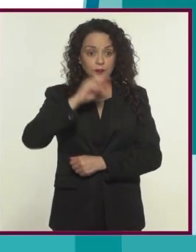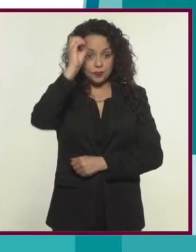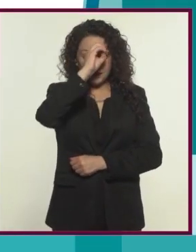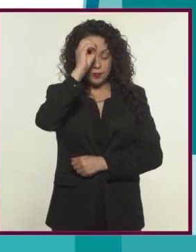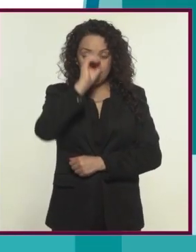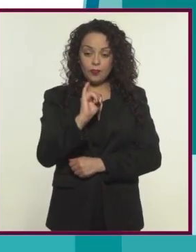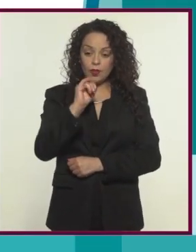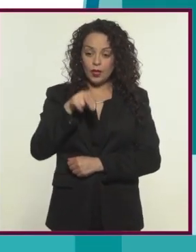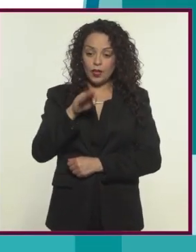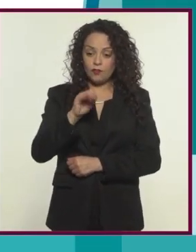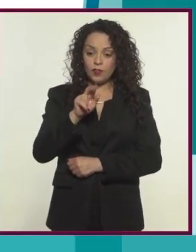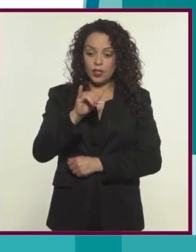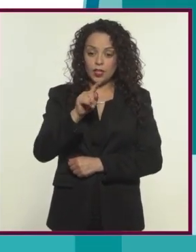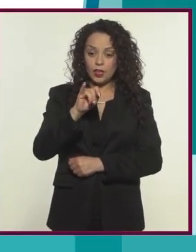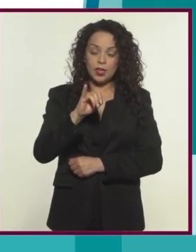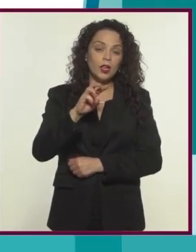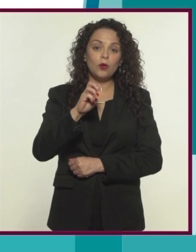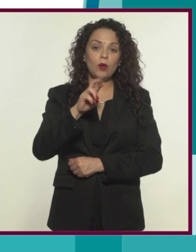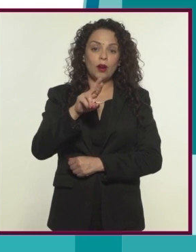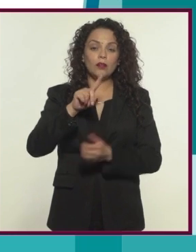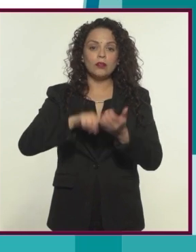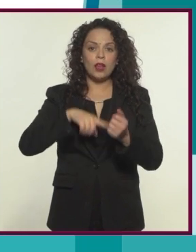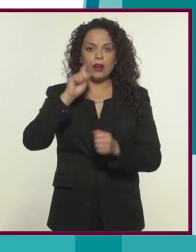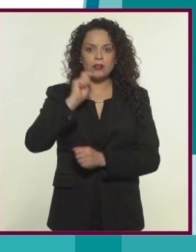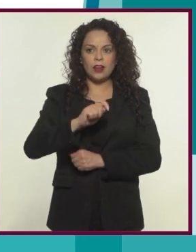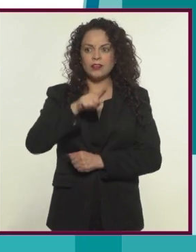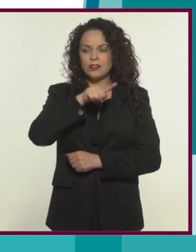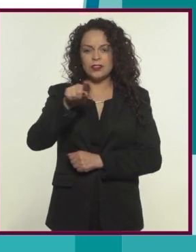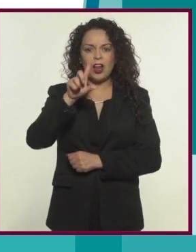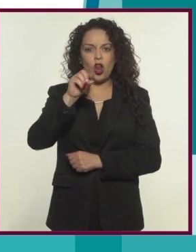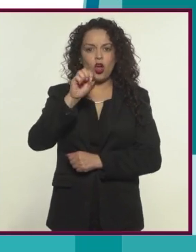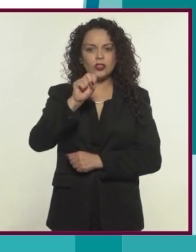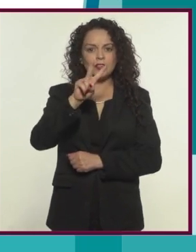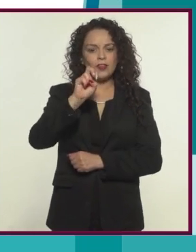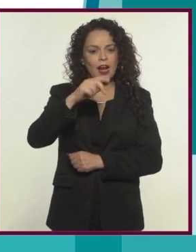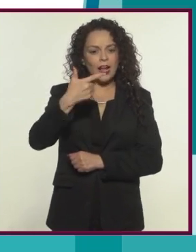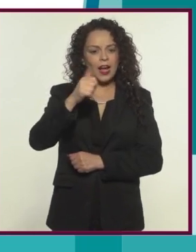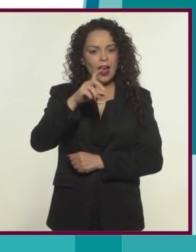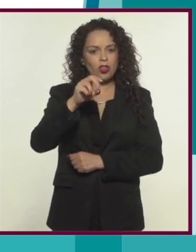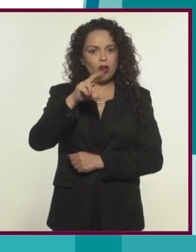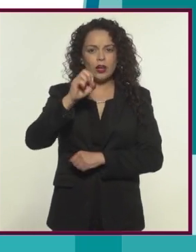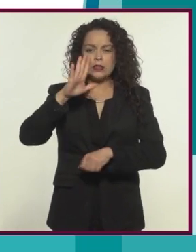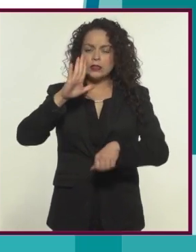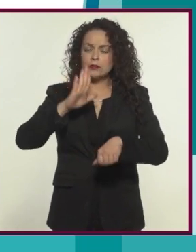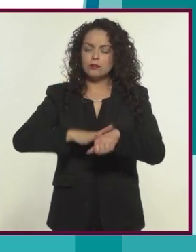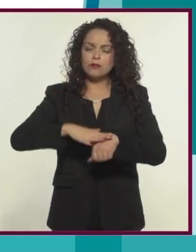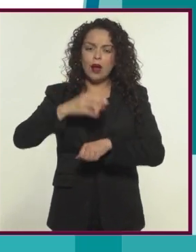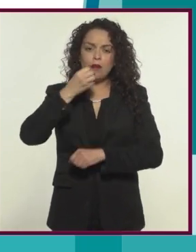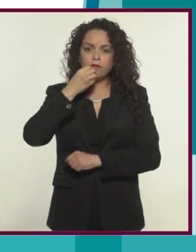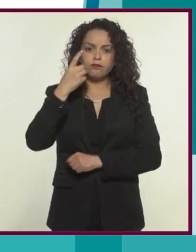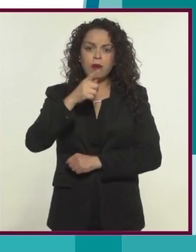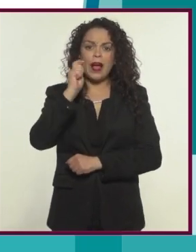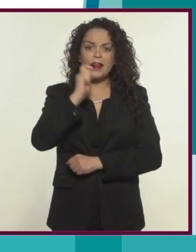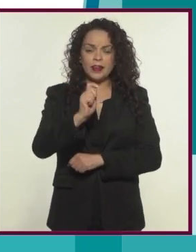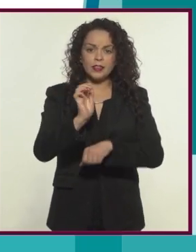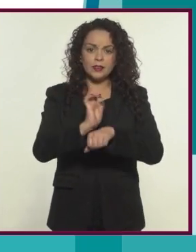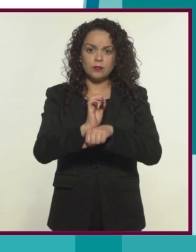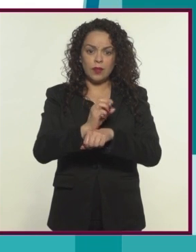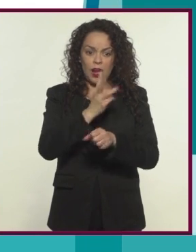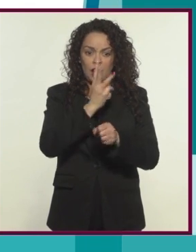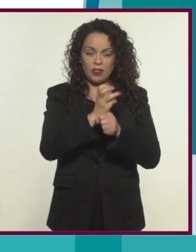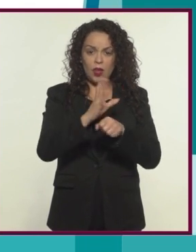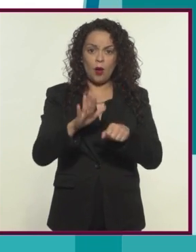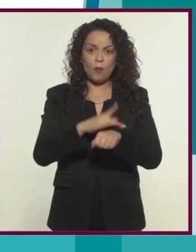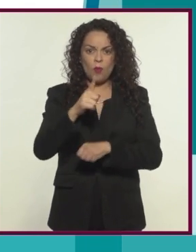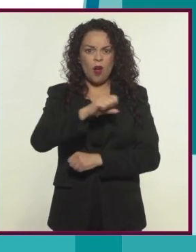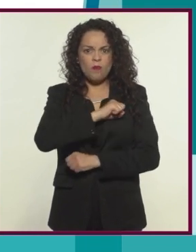personalmente, creo que Infinity War, la tercera entrega de la aclamada franquicia de los Vengadores, es la mejor de todas las películas de la fase 3, porque el